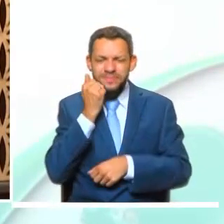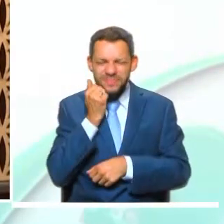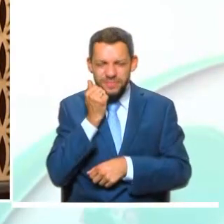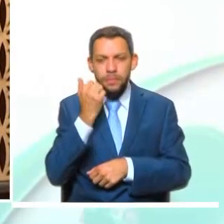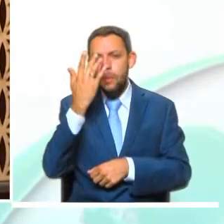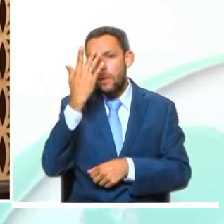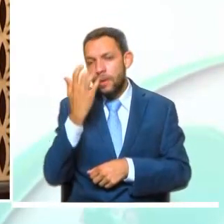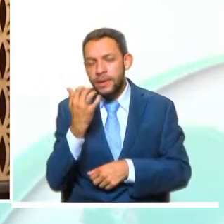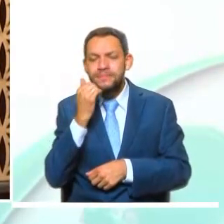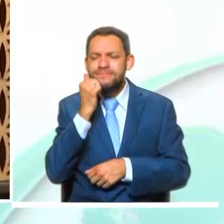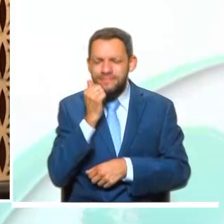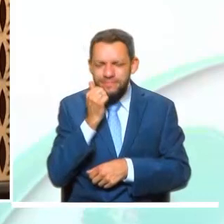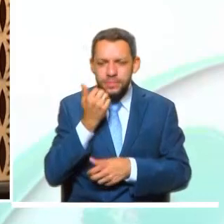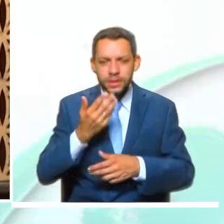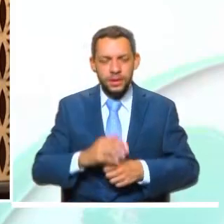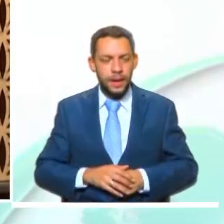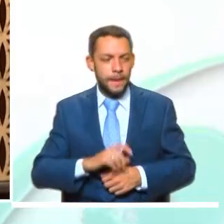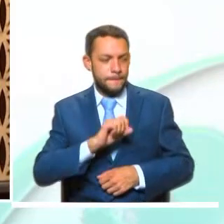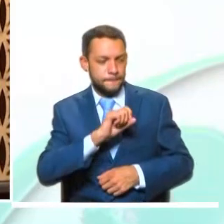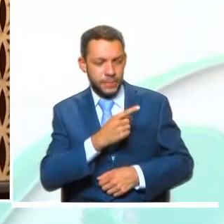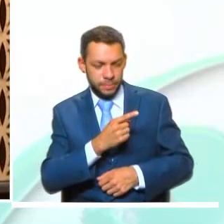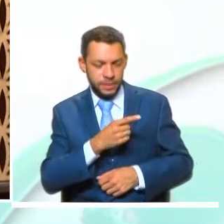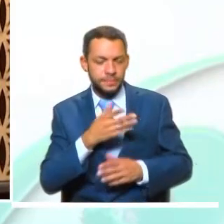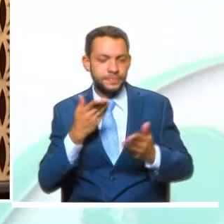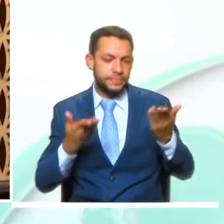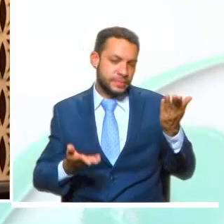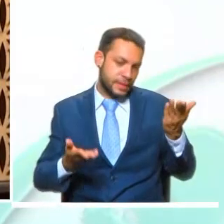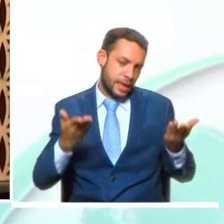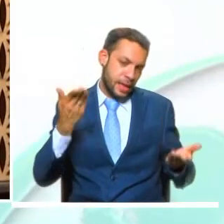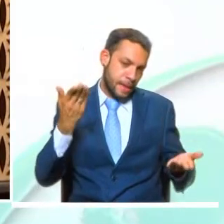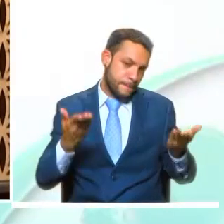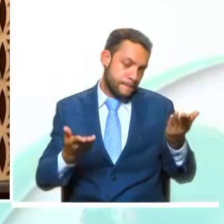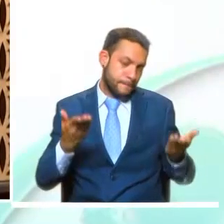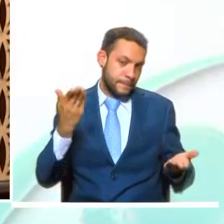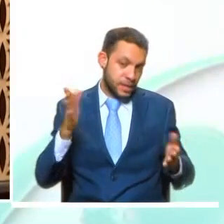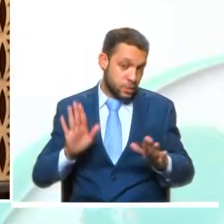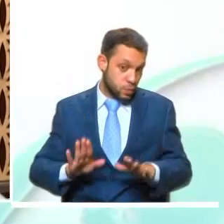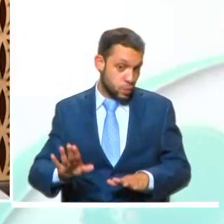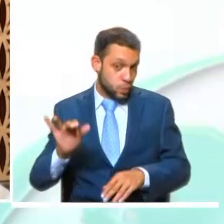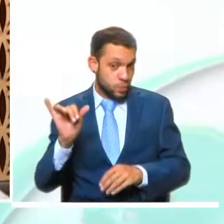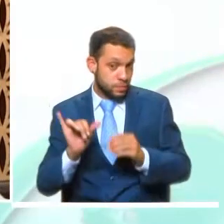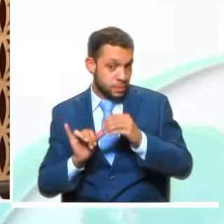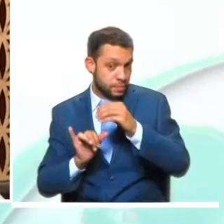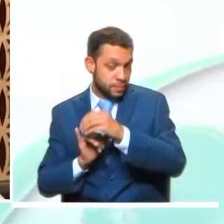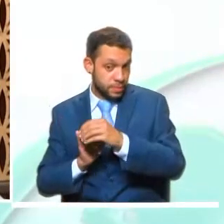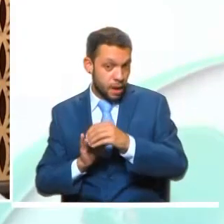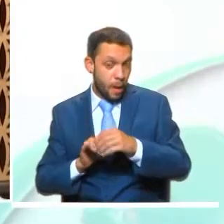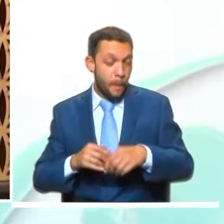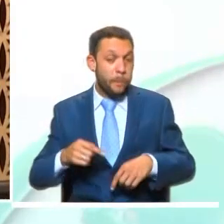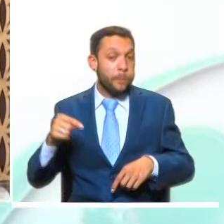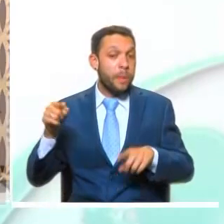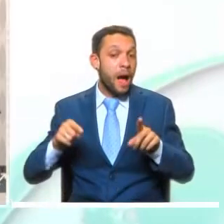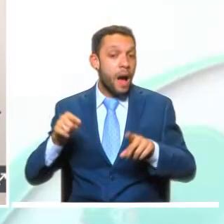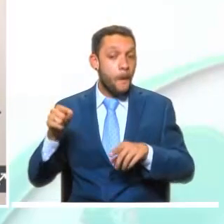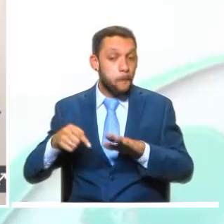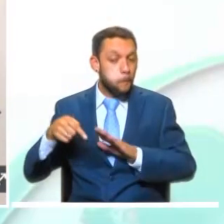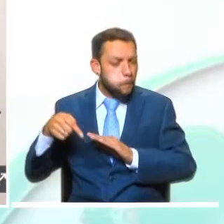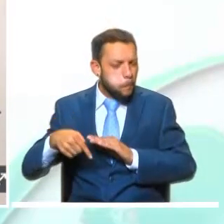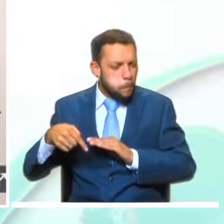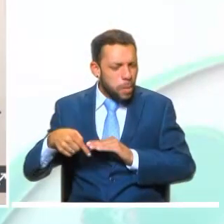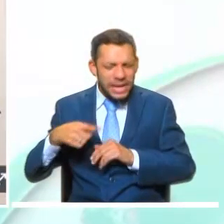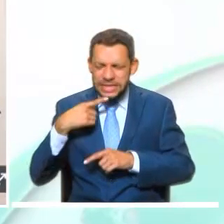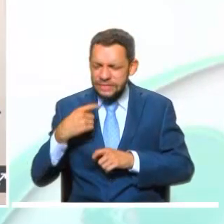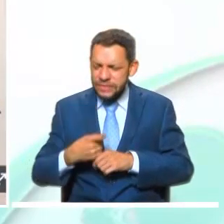debe bueno lo primero hay que determinar si sí son los ovarios porque hay abajito como dicen las señoras tengo un dolor